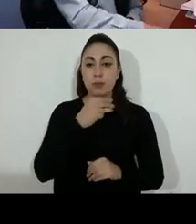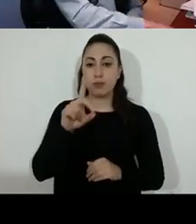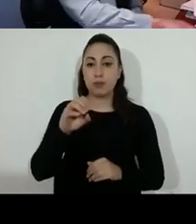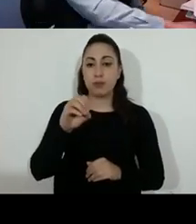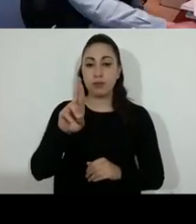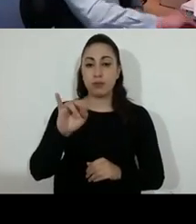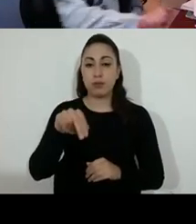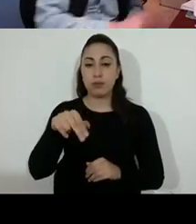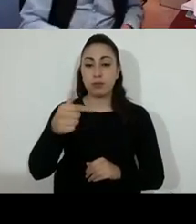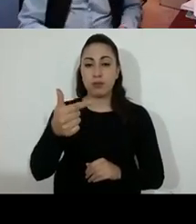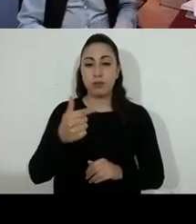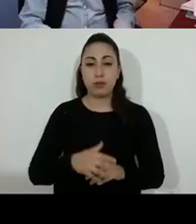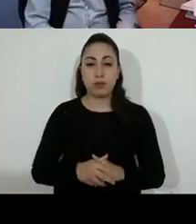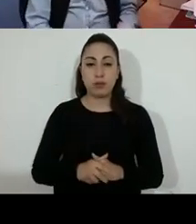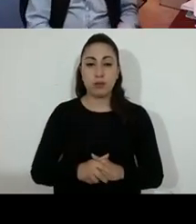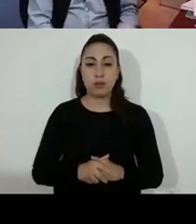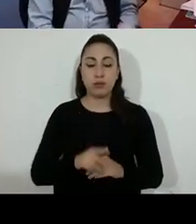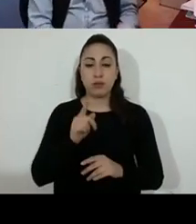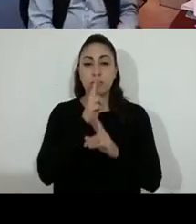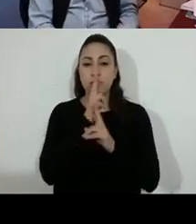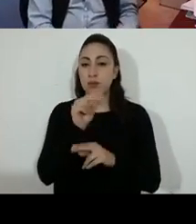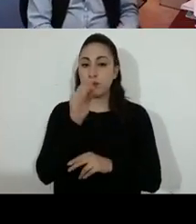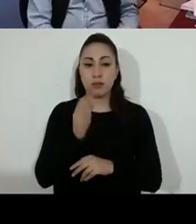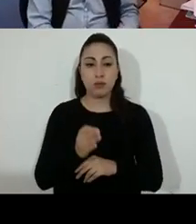Dorin Casar. Doring en contra.